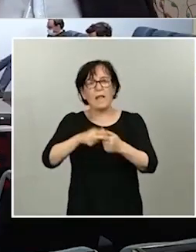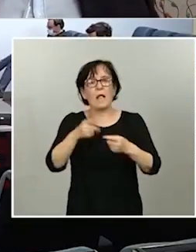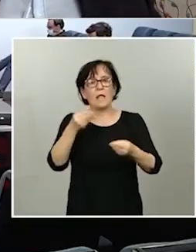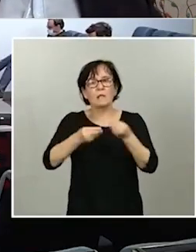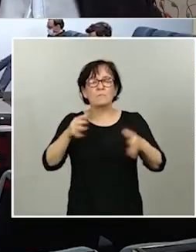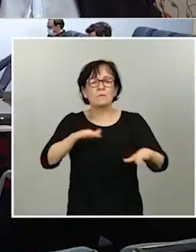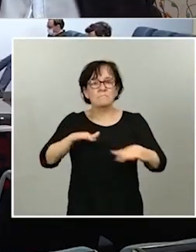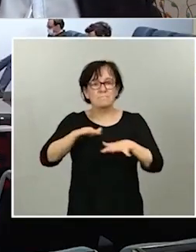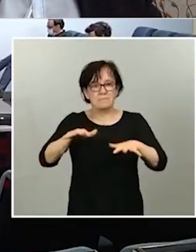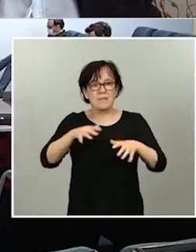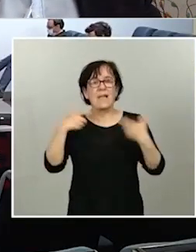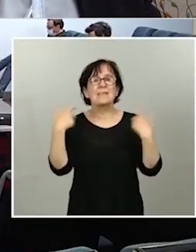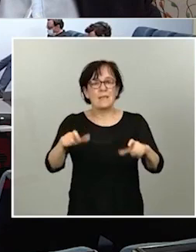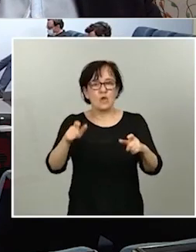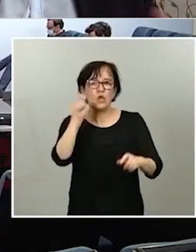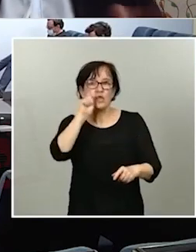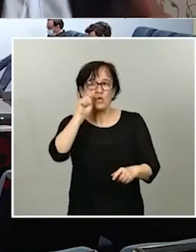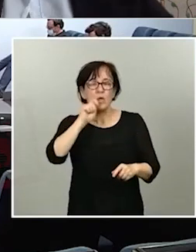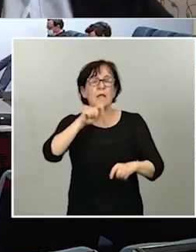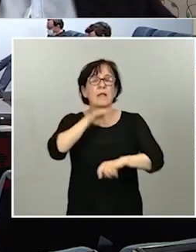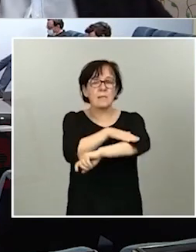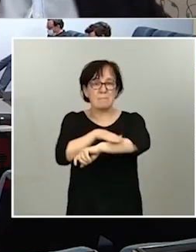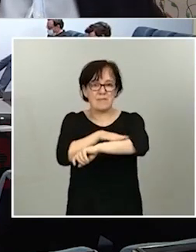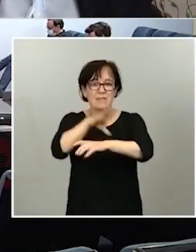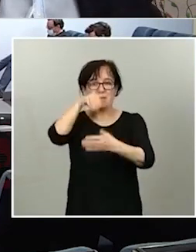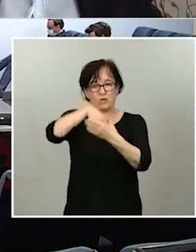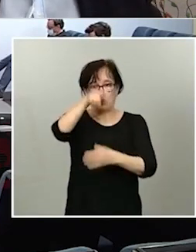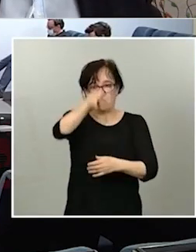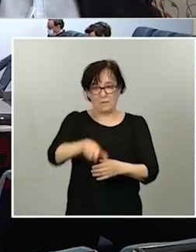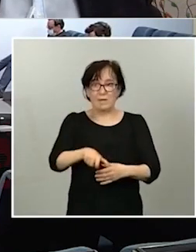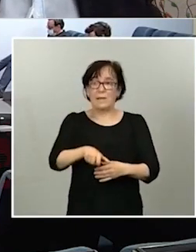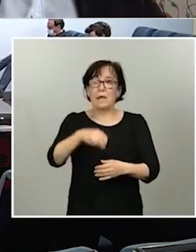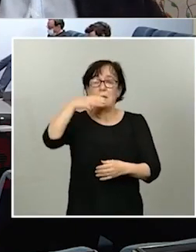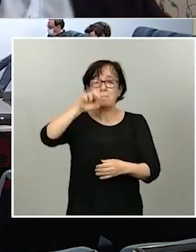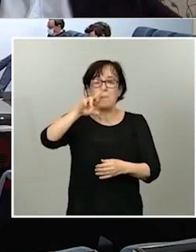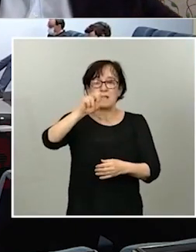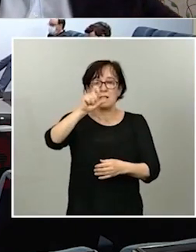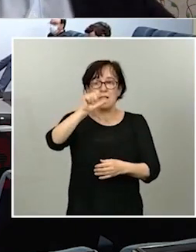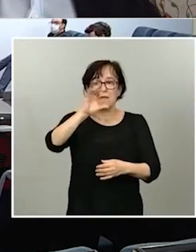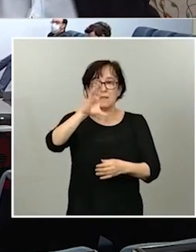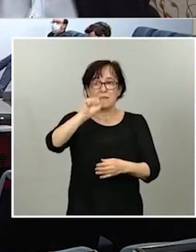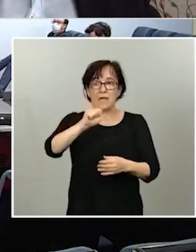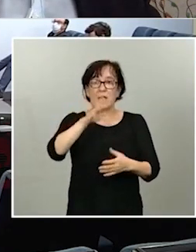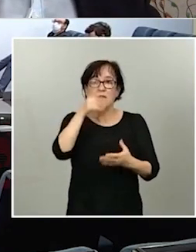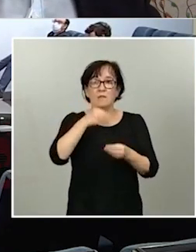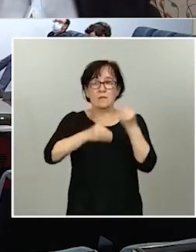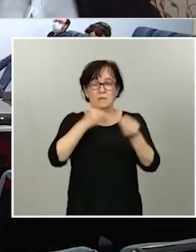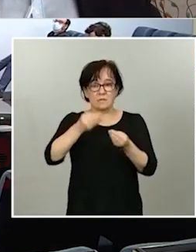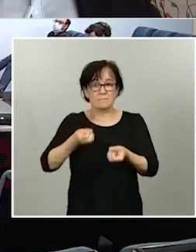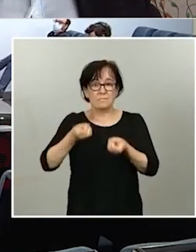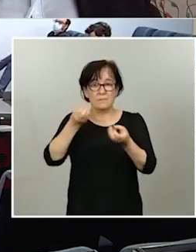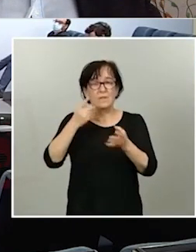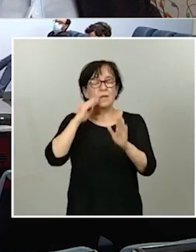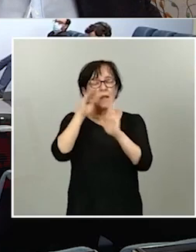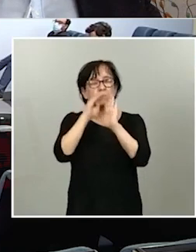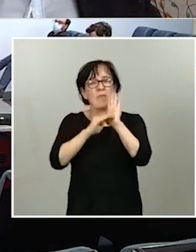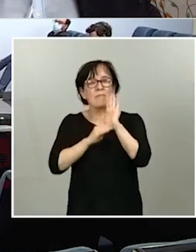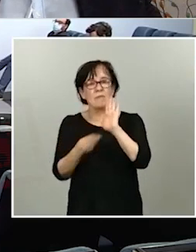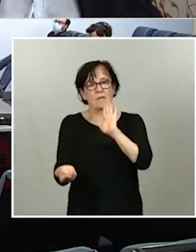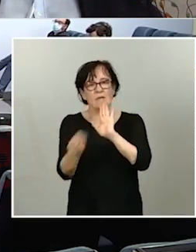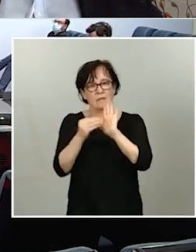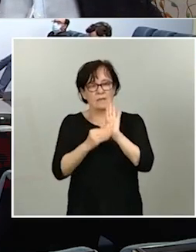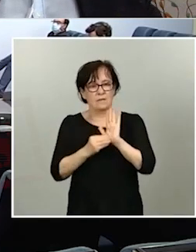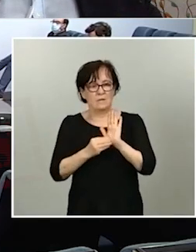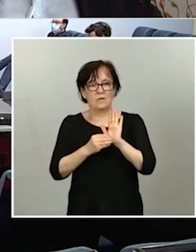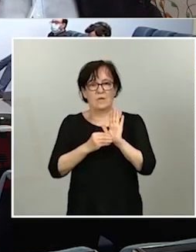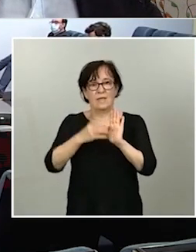javier que si tienen ocasión de ver el informe que ya lo han repartido por todas las redes sociales y por todos los sitios vean el folio